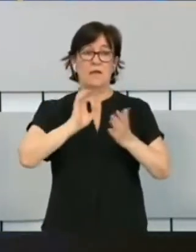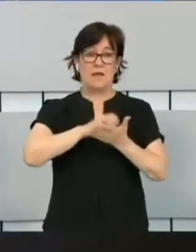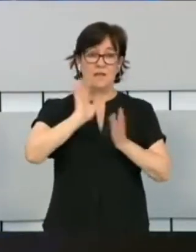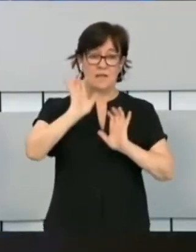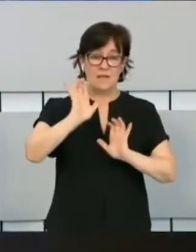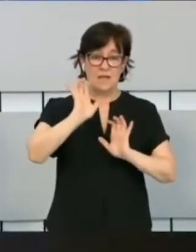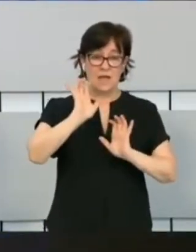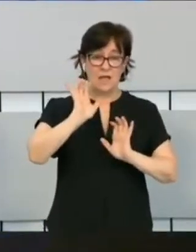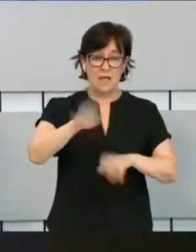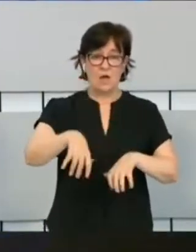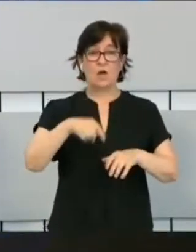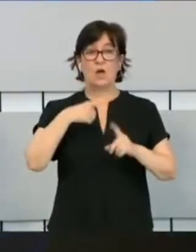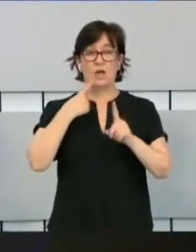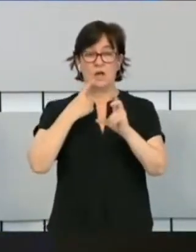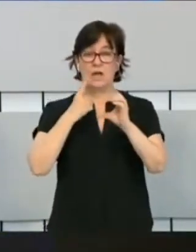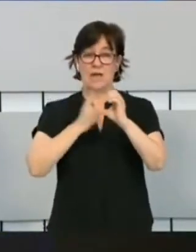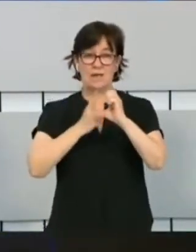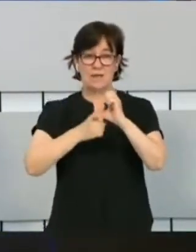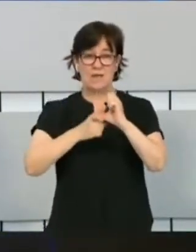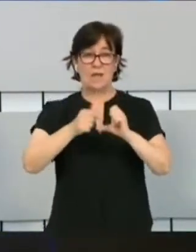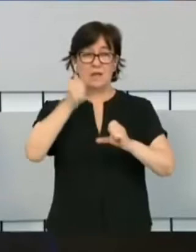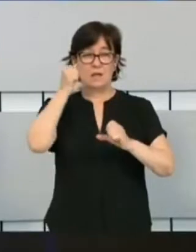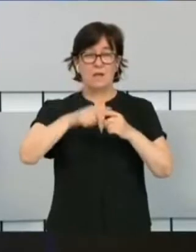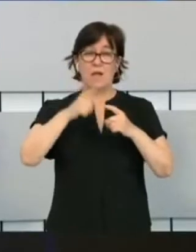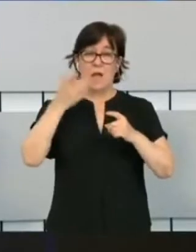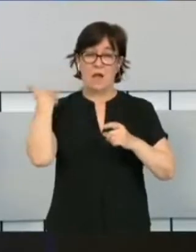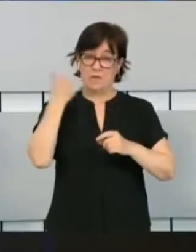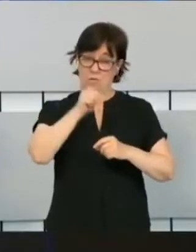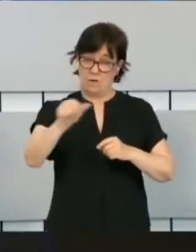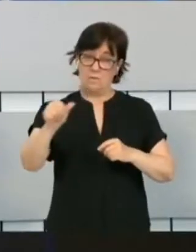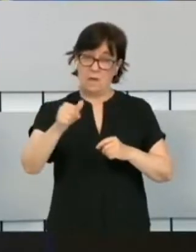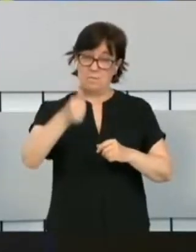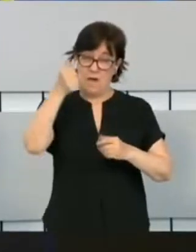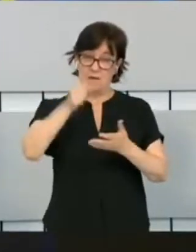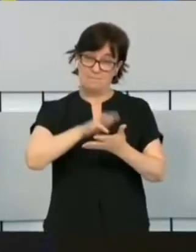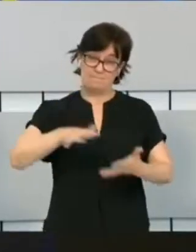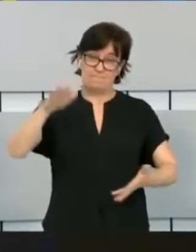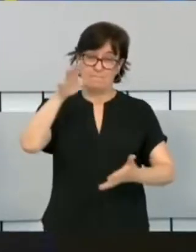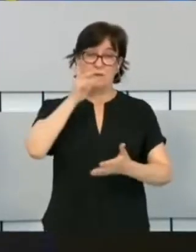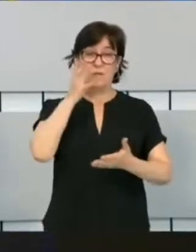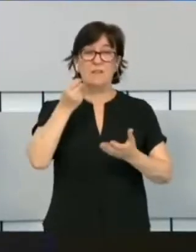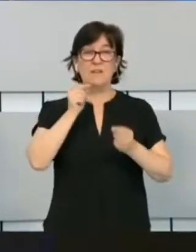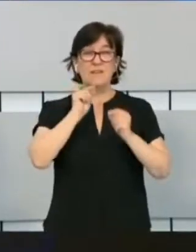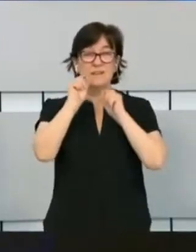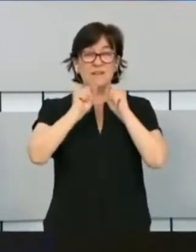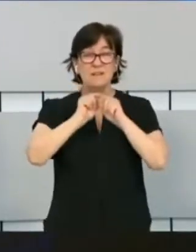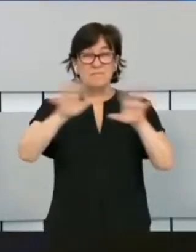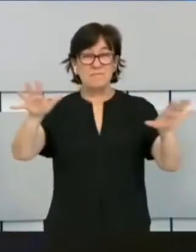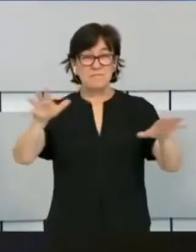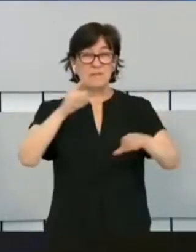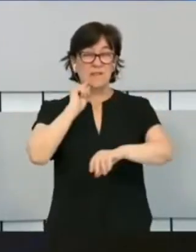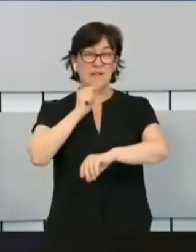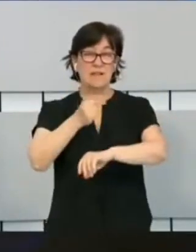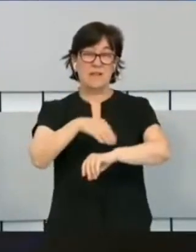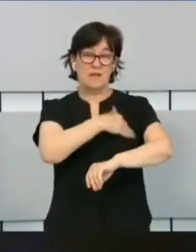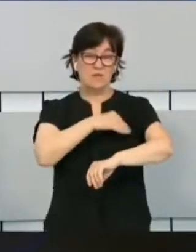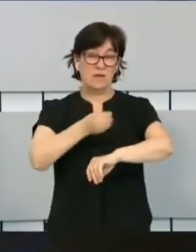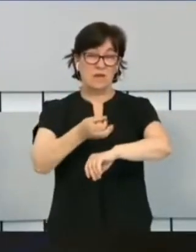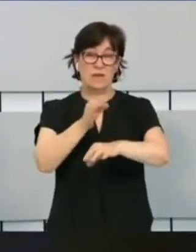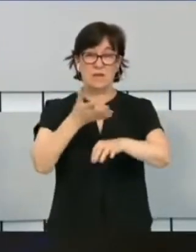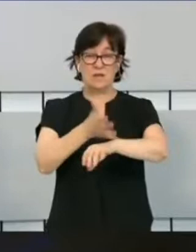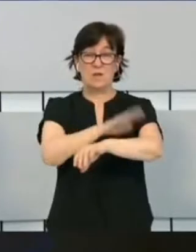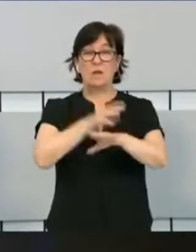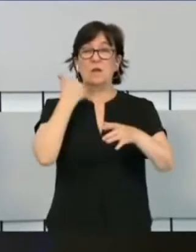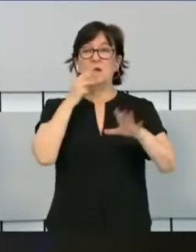y Extremadura, más casos que hace una semana. En cuanto al macrobrote de estudiantes en Mallorca, ya hay cerca